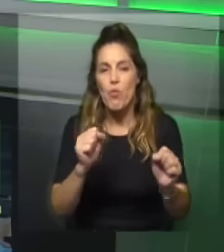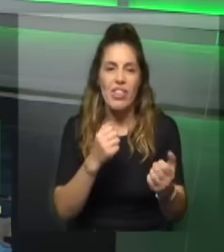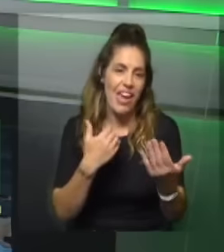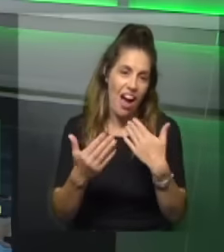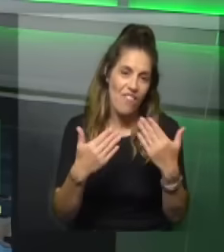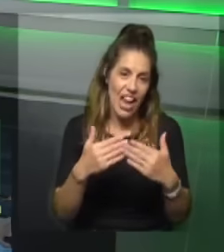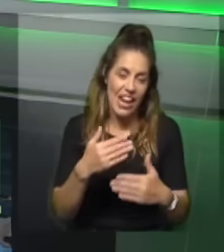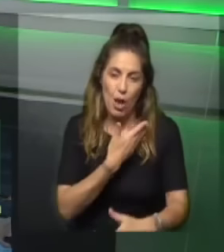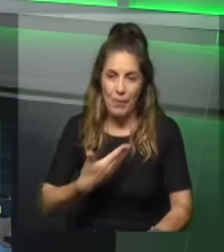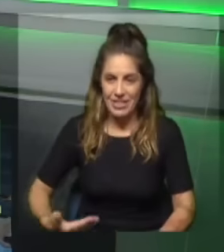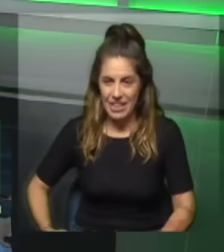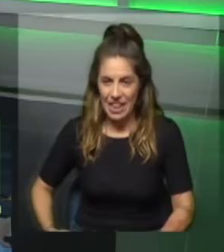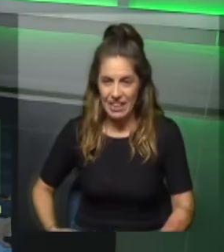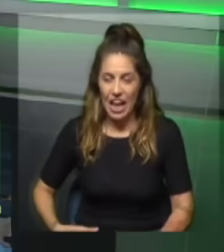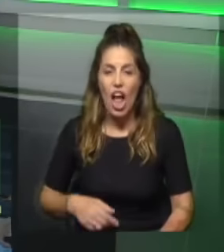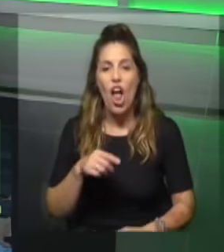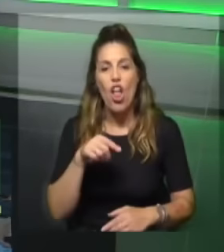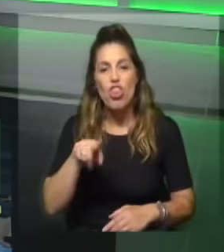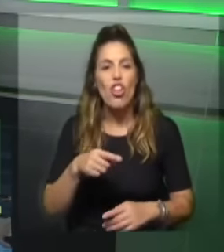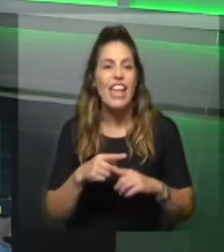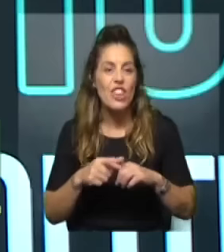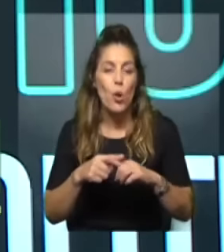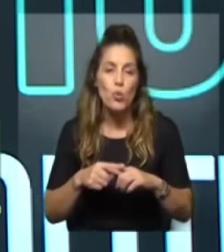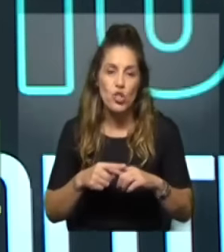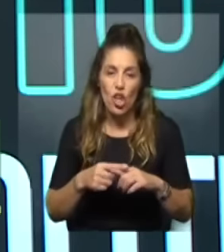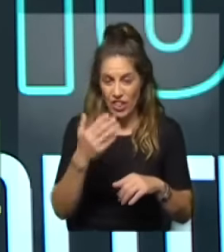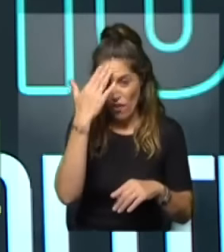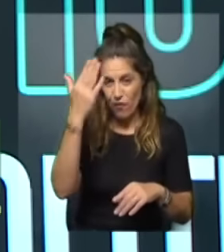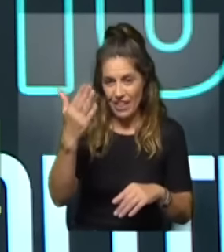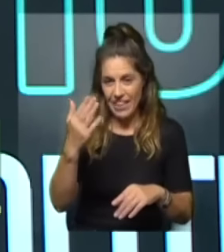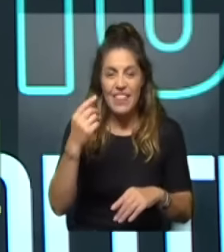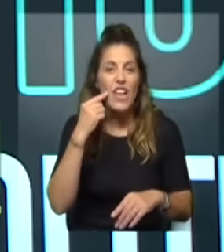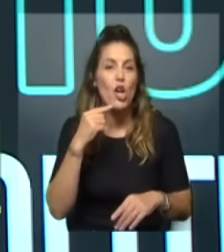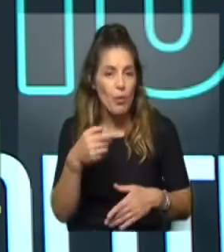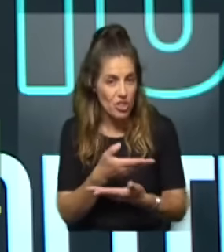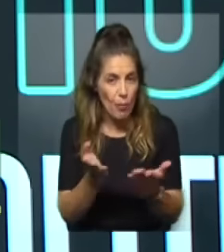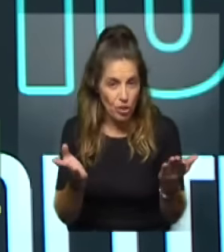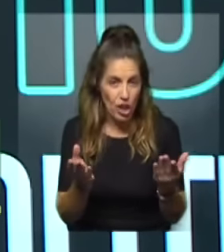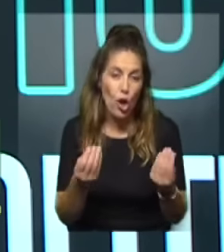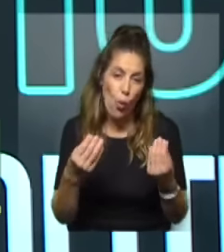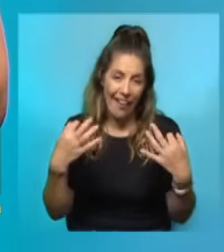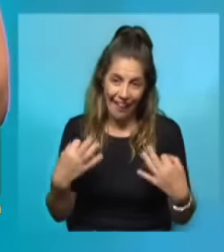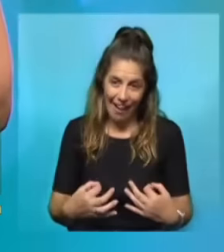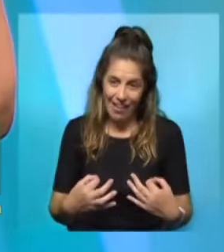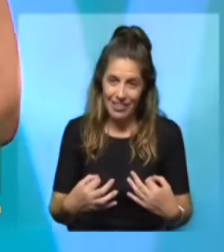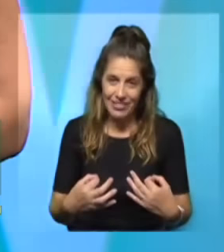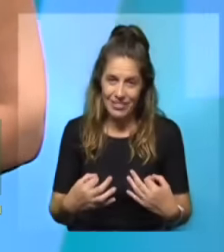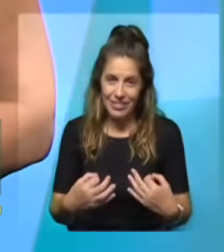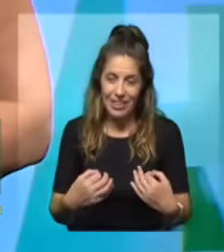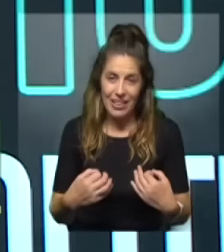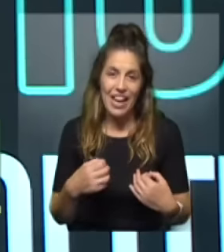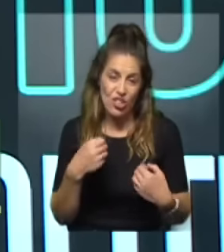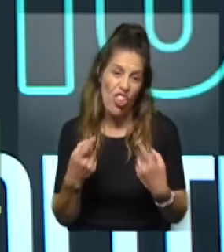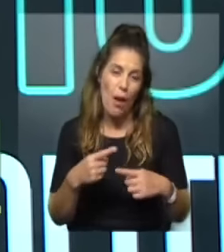terreno donde sin dudas está la discusión de la oposición de Qué números están mostrando y cuáles son reales bueno